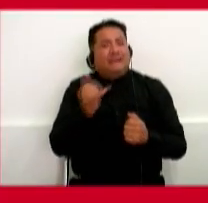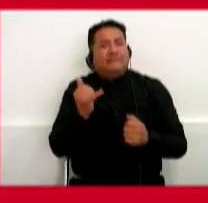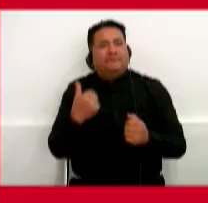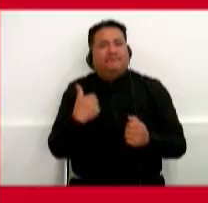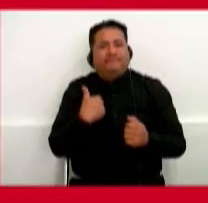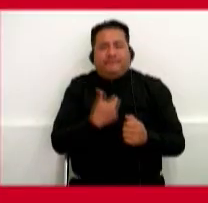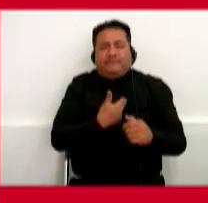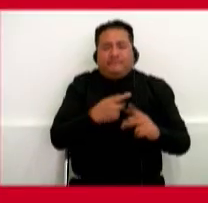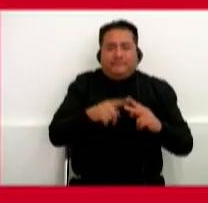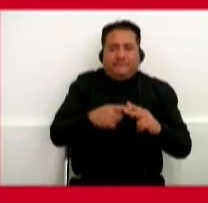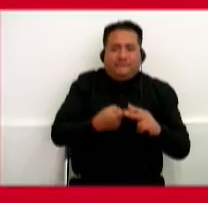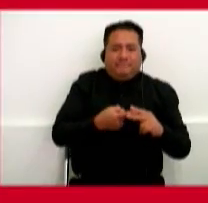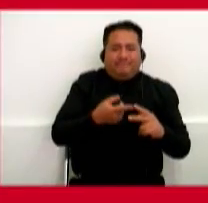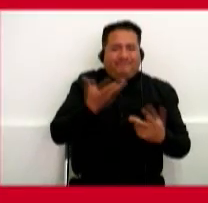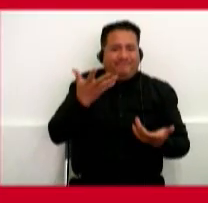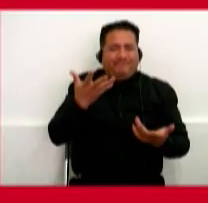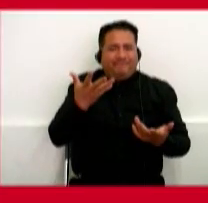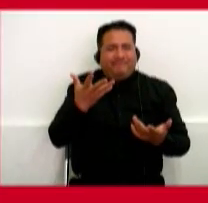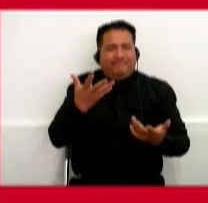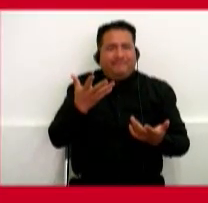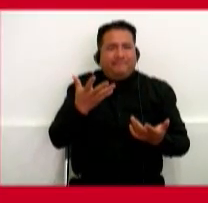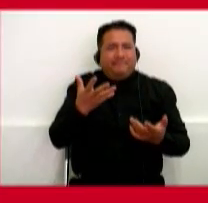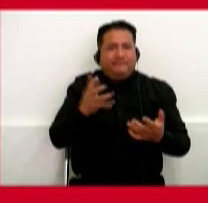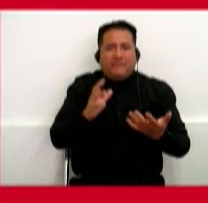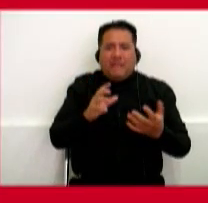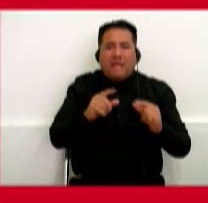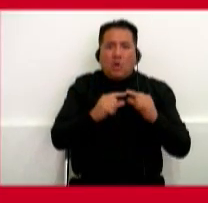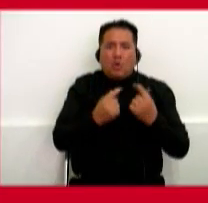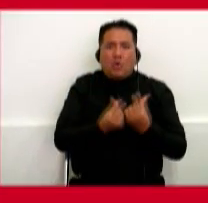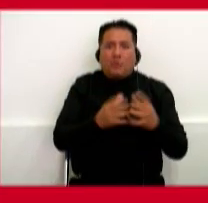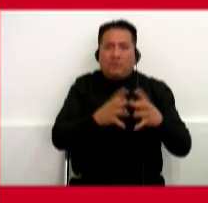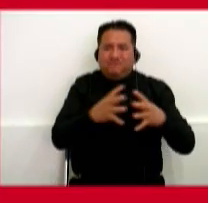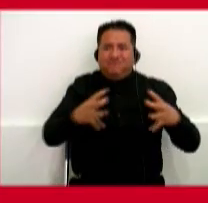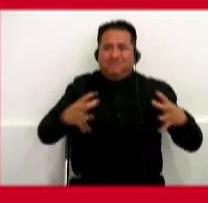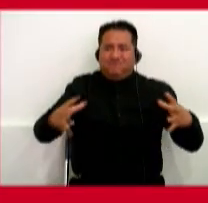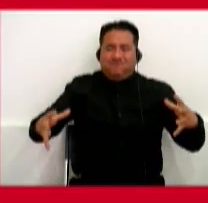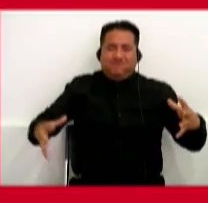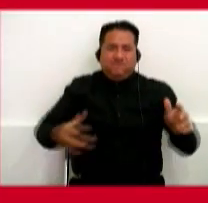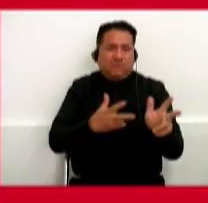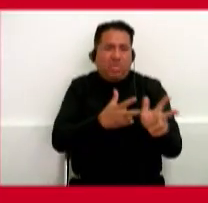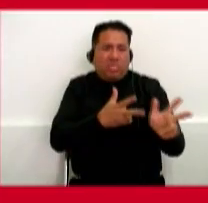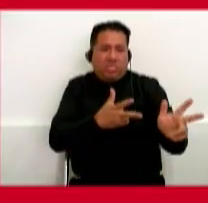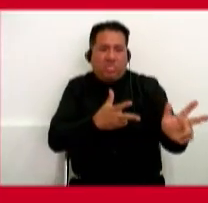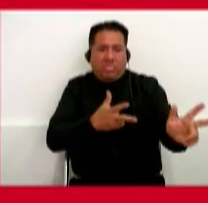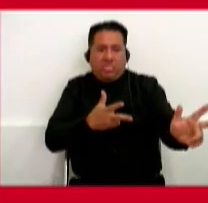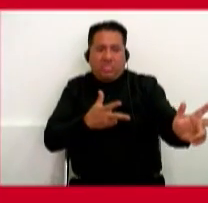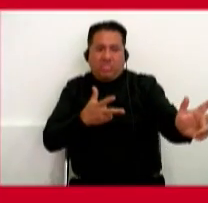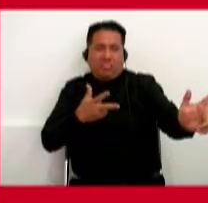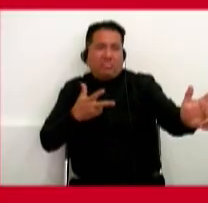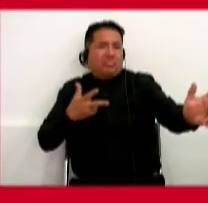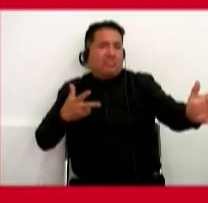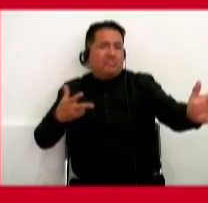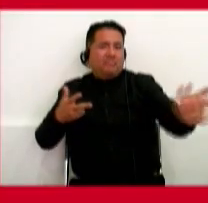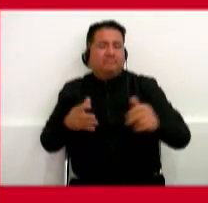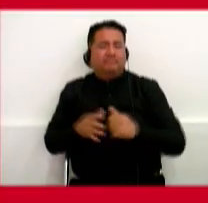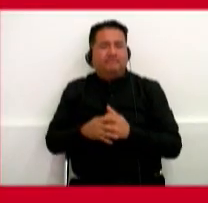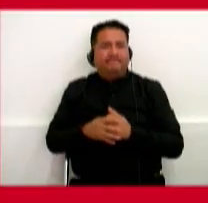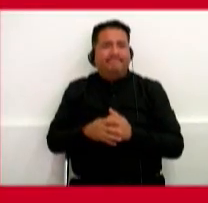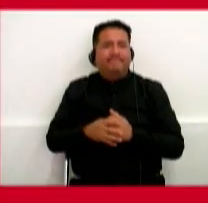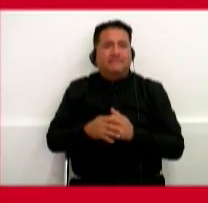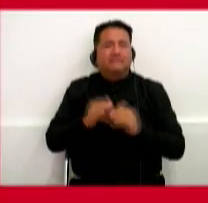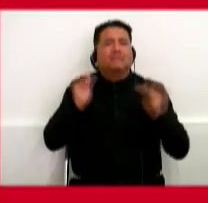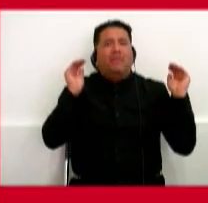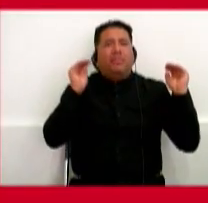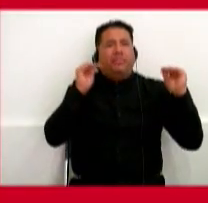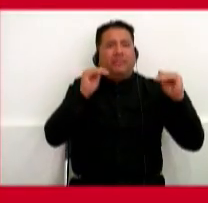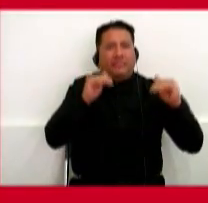en el acarreo, que finalmente nos daba la baja rendimiento de nuestra flota.